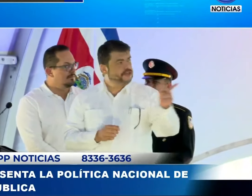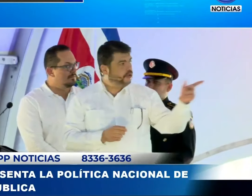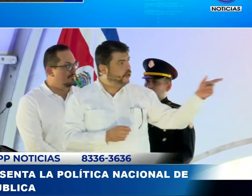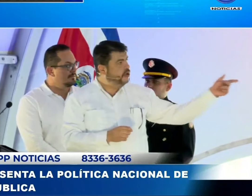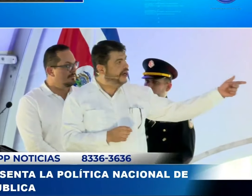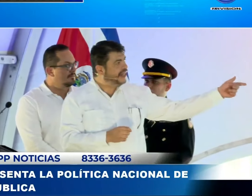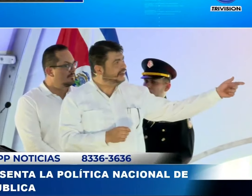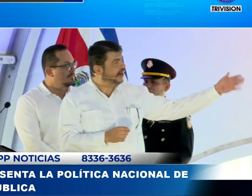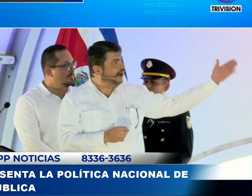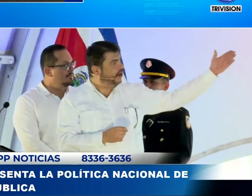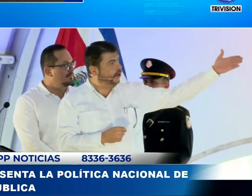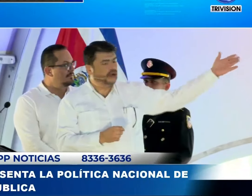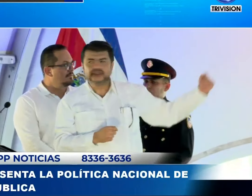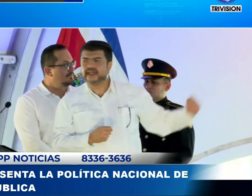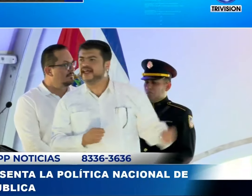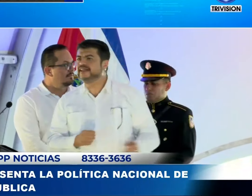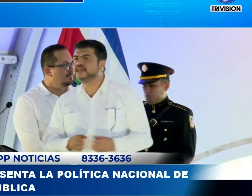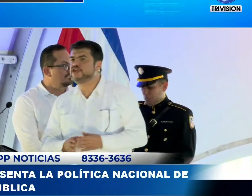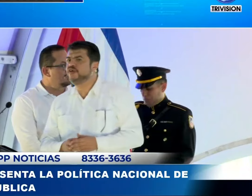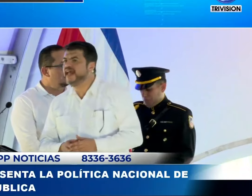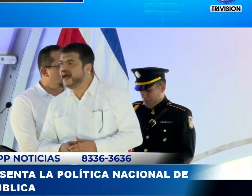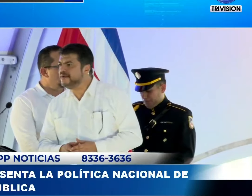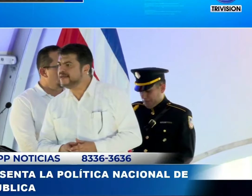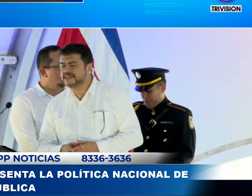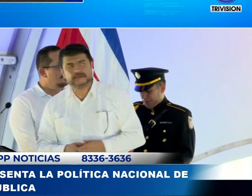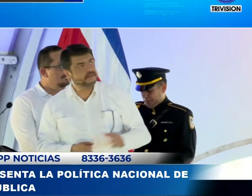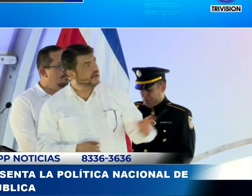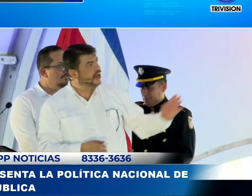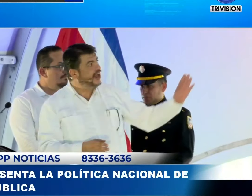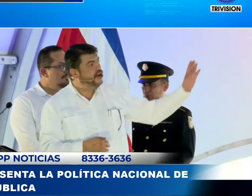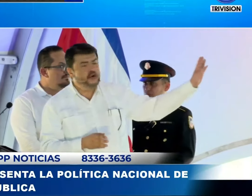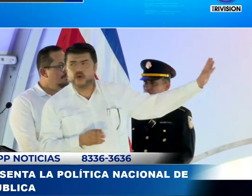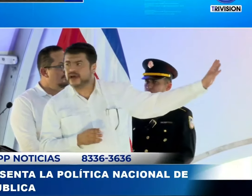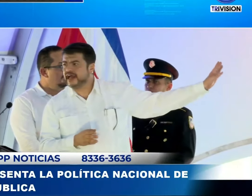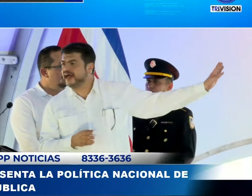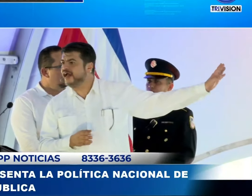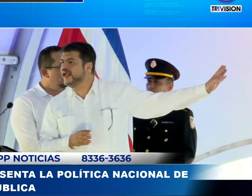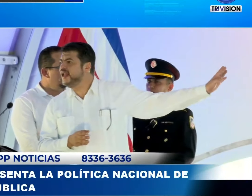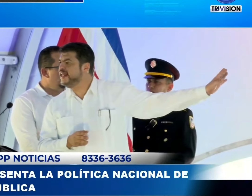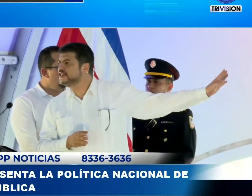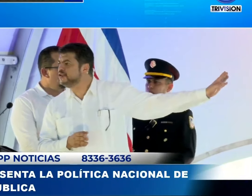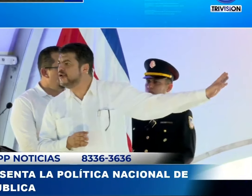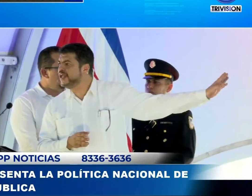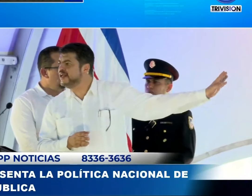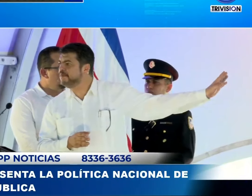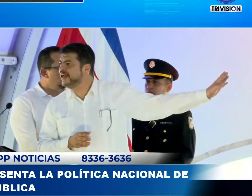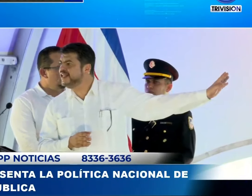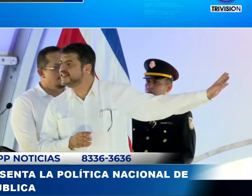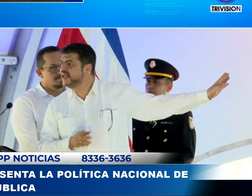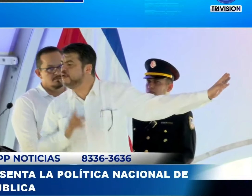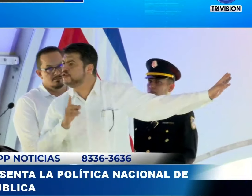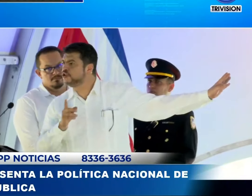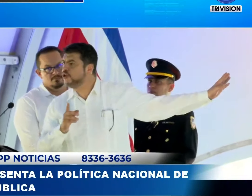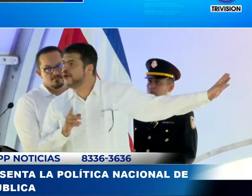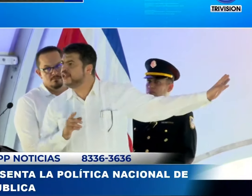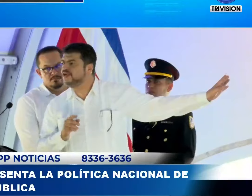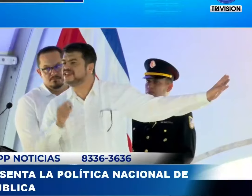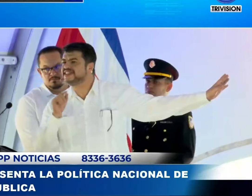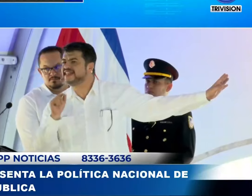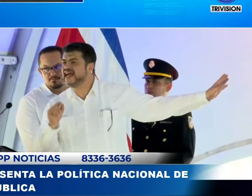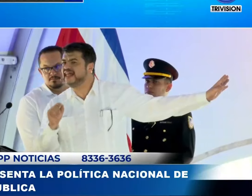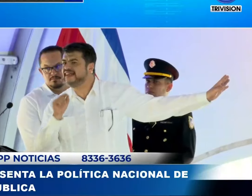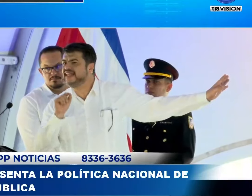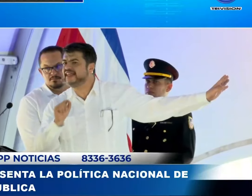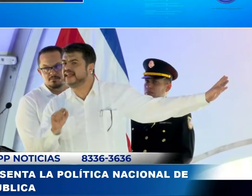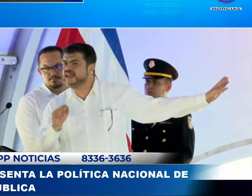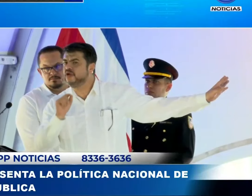Hemos hecho un gran trabajo de detección de armas. Nunca en la historia del país, en un solo año,